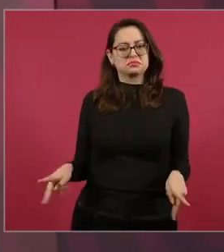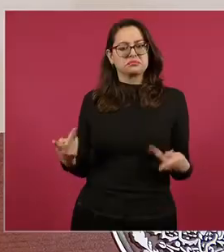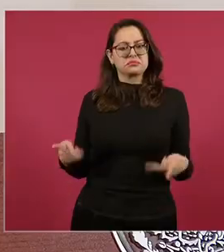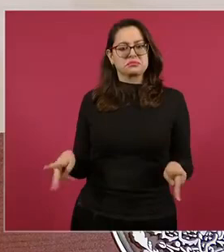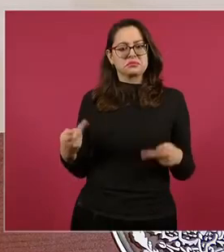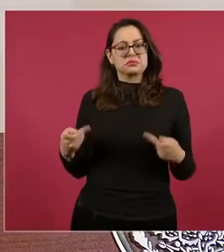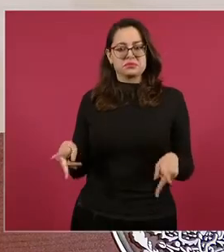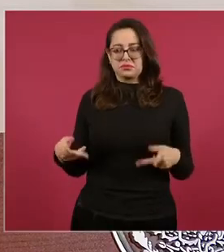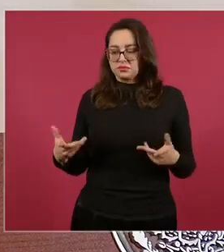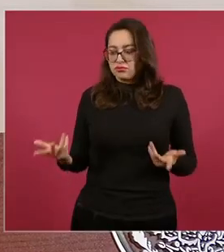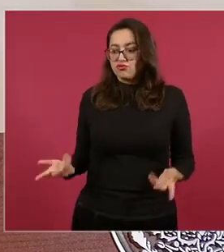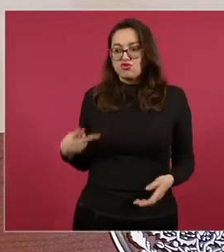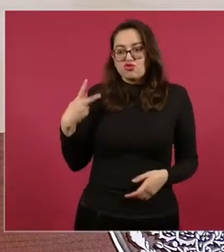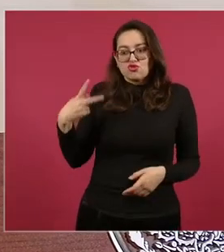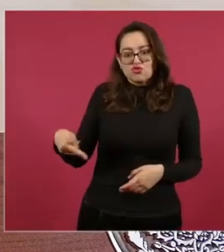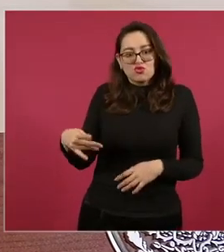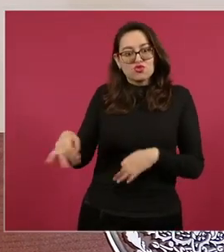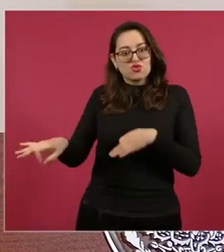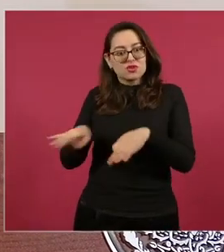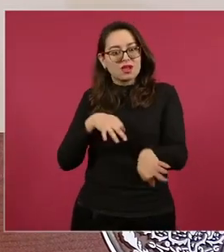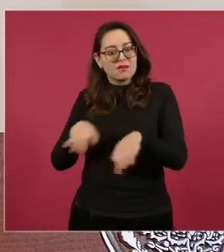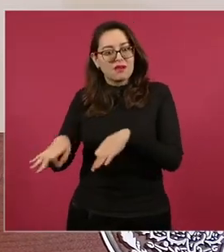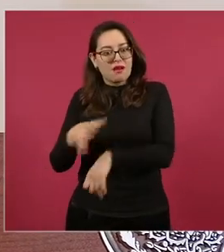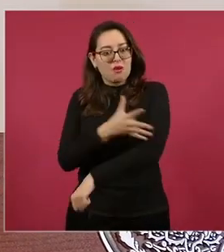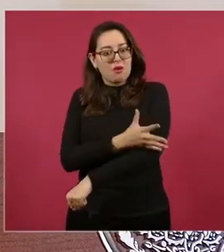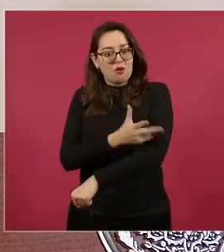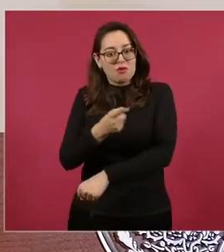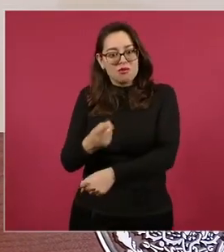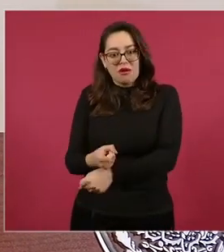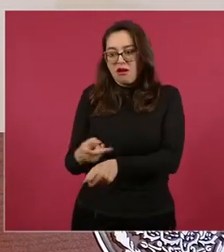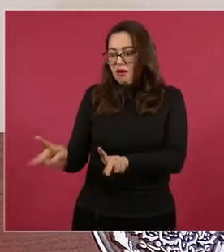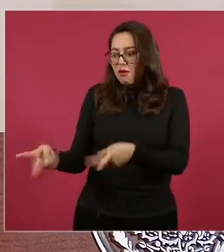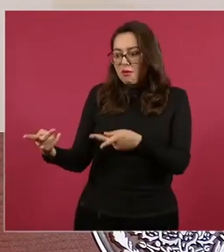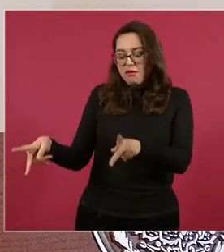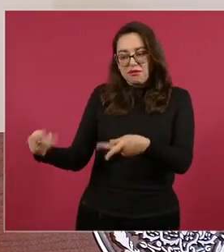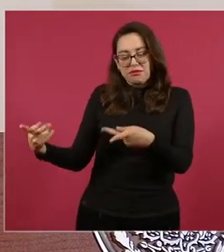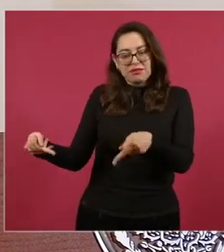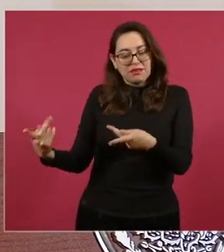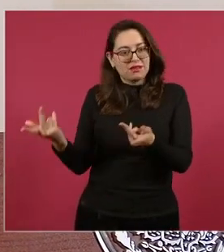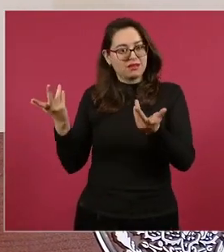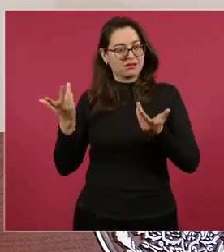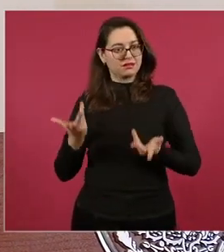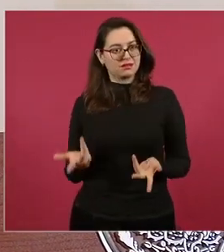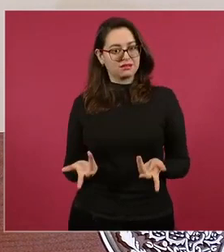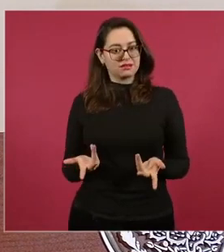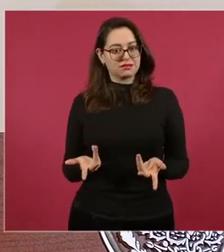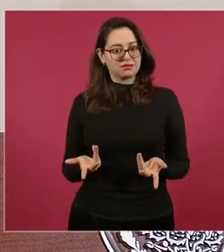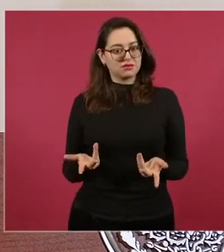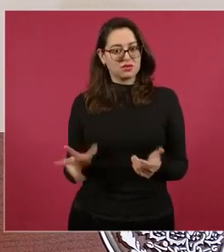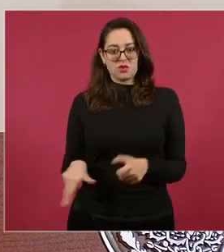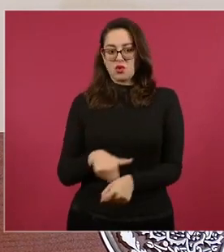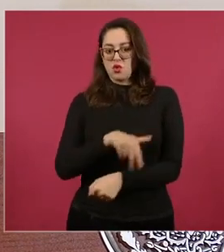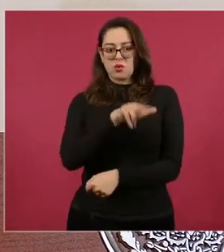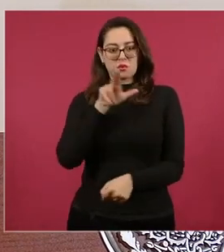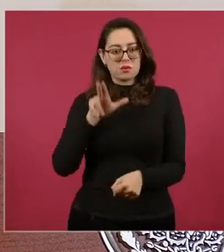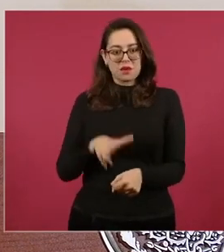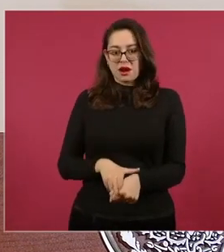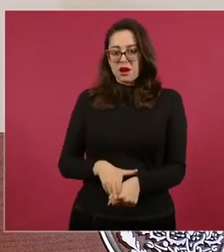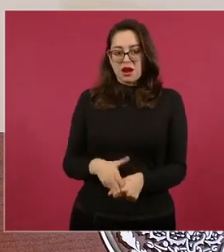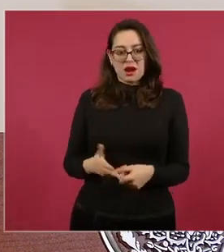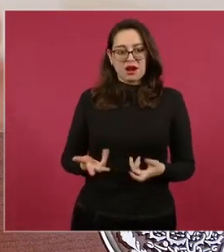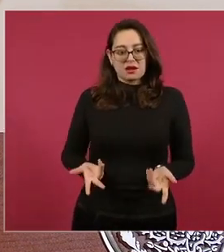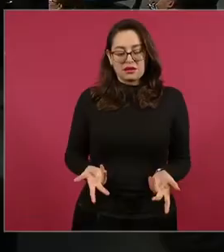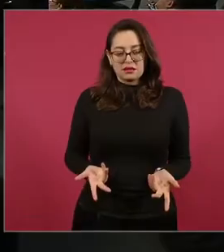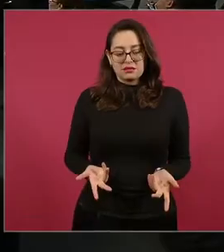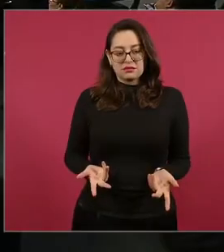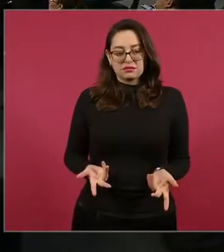que trabaja honradamente y que se busca la vida, ¿sí?, de esa manera, y